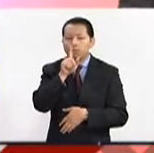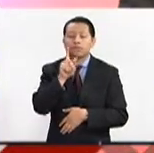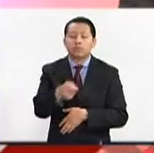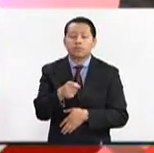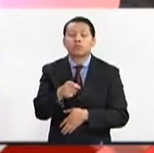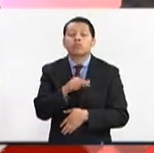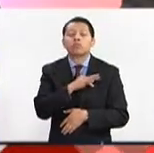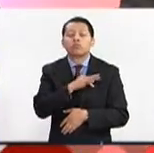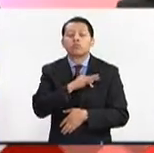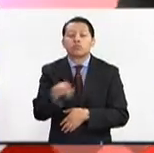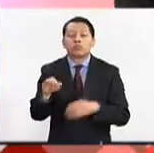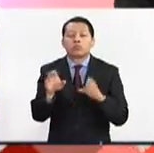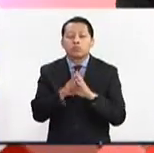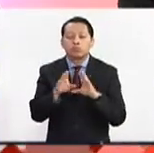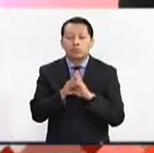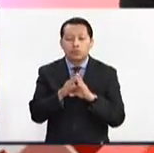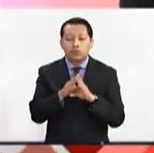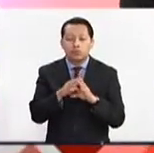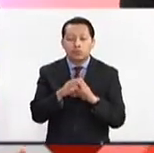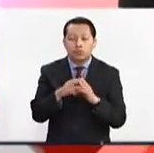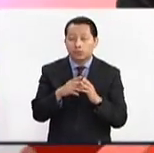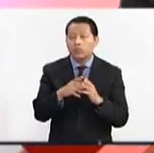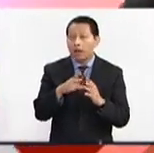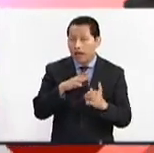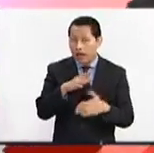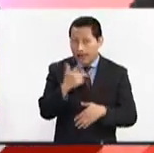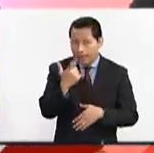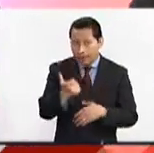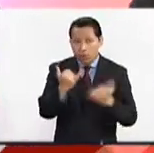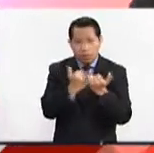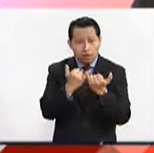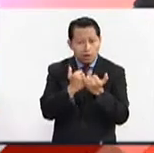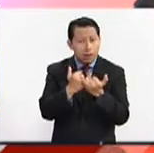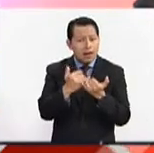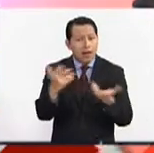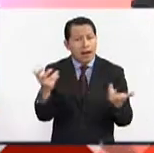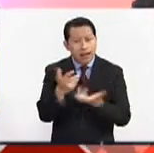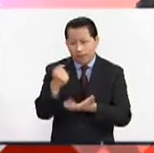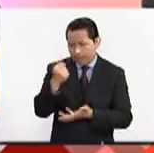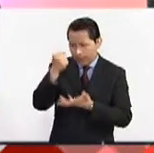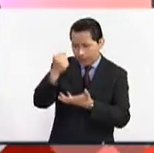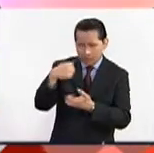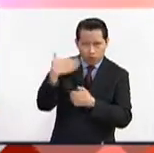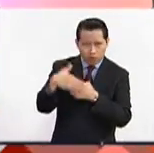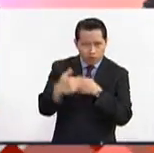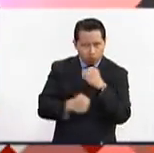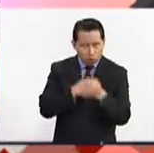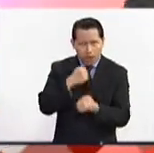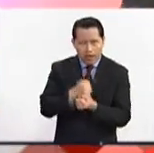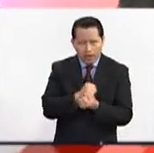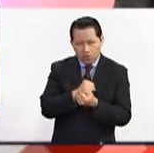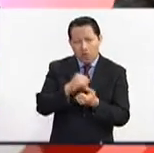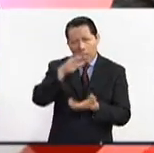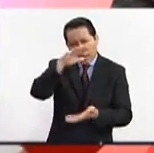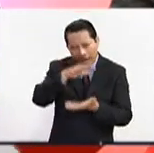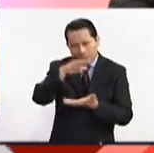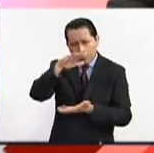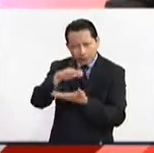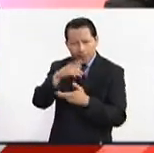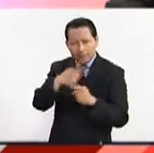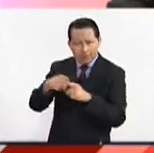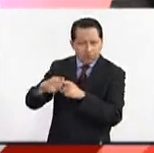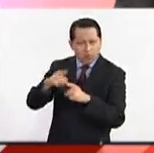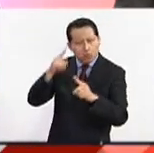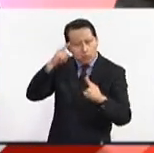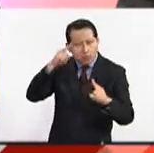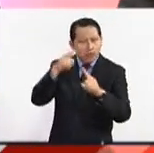tenemos convicción de que la reconducción de este año y los ajustes que se le hagan al presupuesto el que entra permitirá dentro de esas metas que